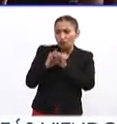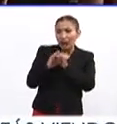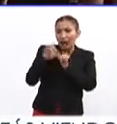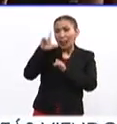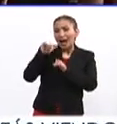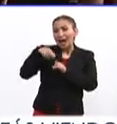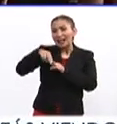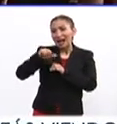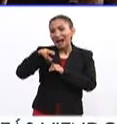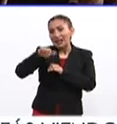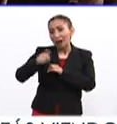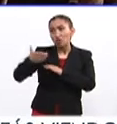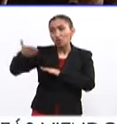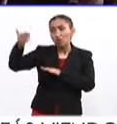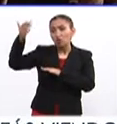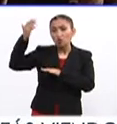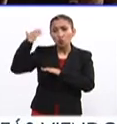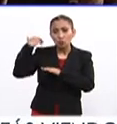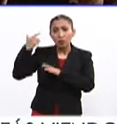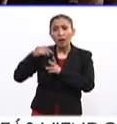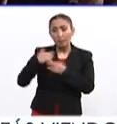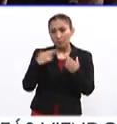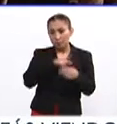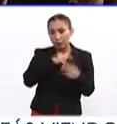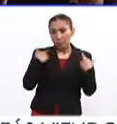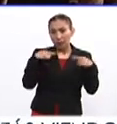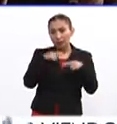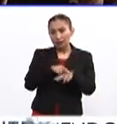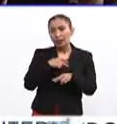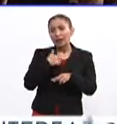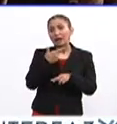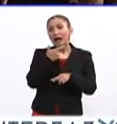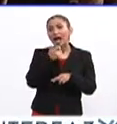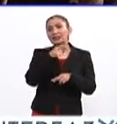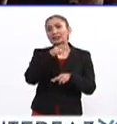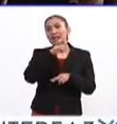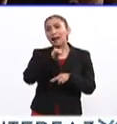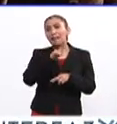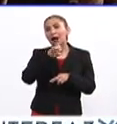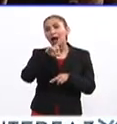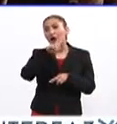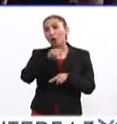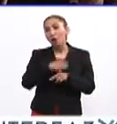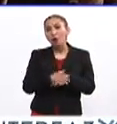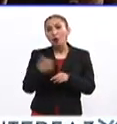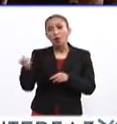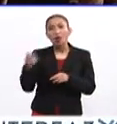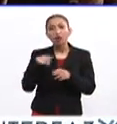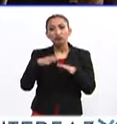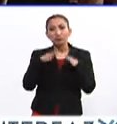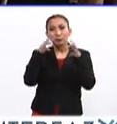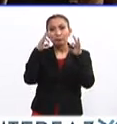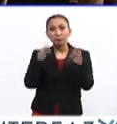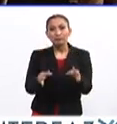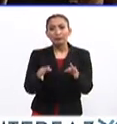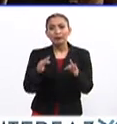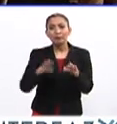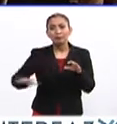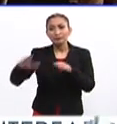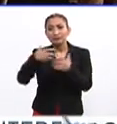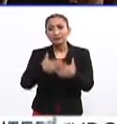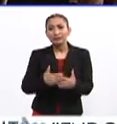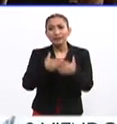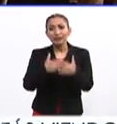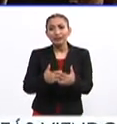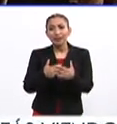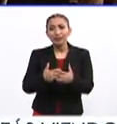con La Nana, desde mi maestro que fue Daniel García Blanco, con los fundadores del Consorcio